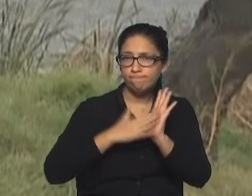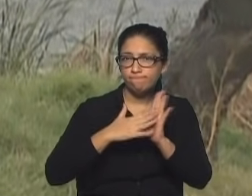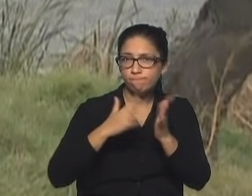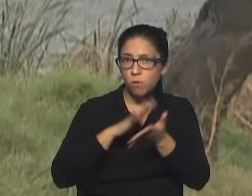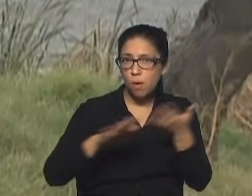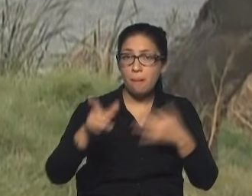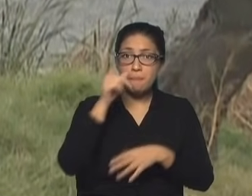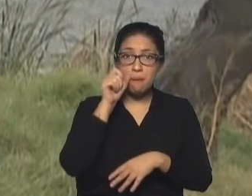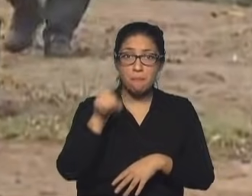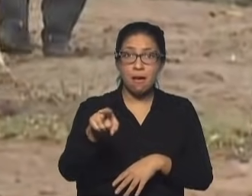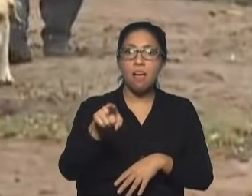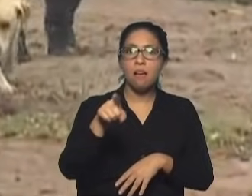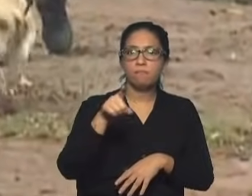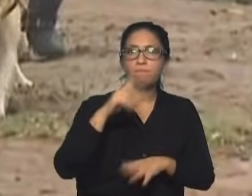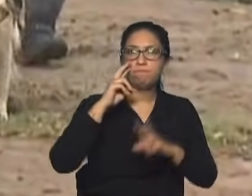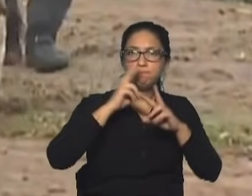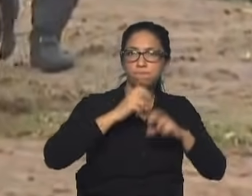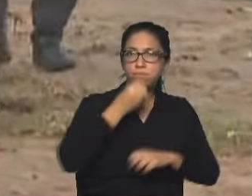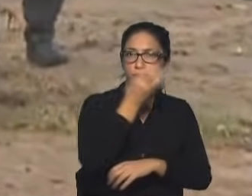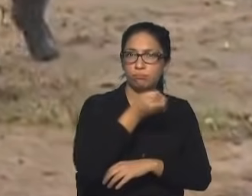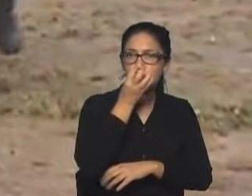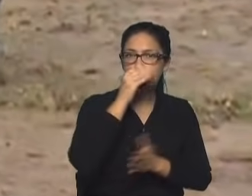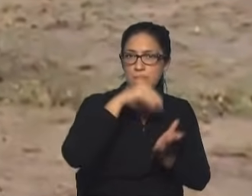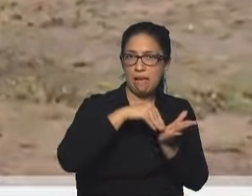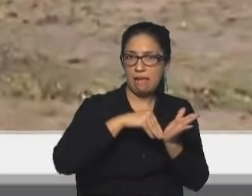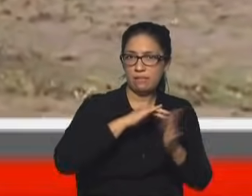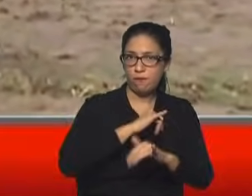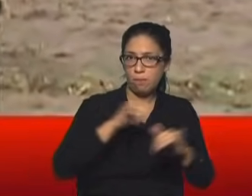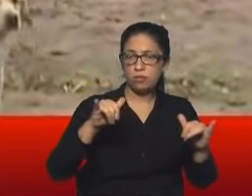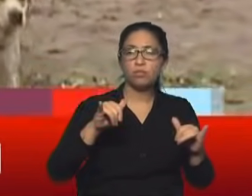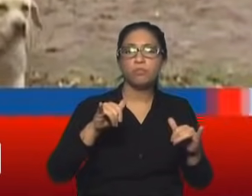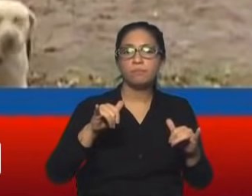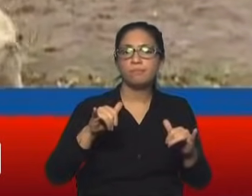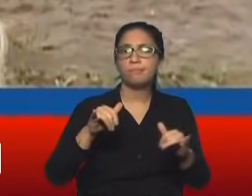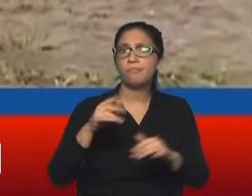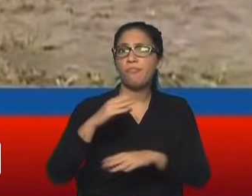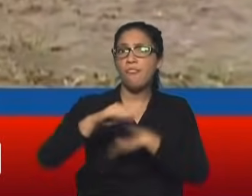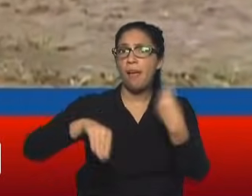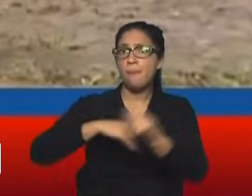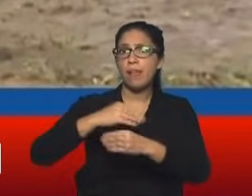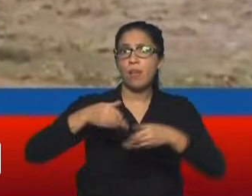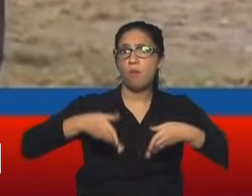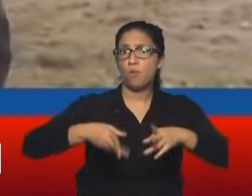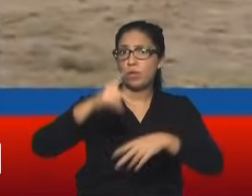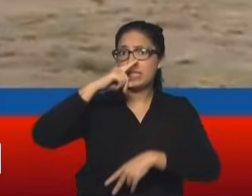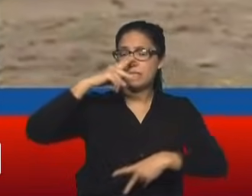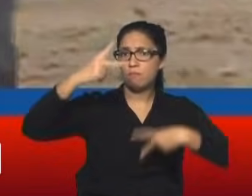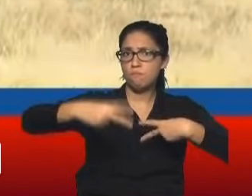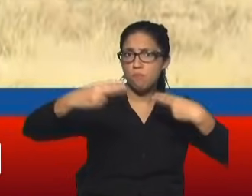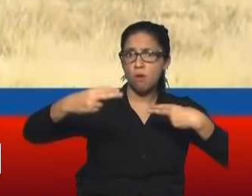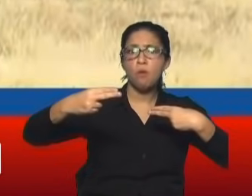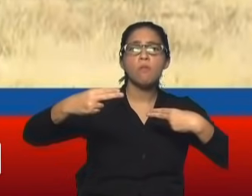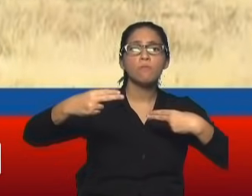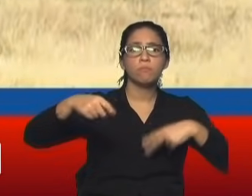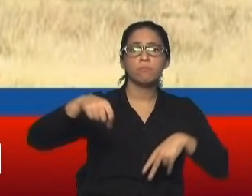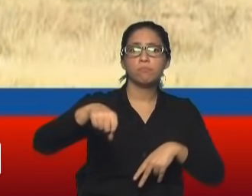papá, Eric Lucero, amplió su indagatoria y ha aportado nuevos datos. Los familiares cortaron la ruta 7. Los rastrillajes han continuado a lo largo